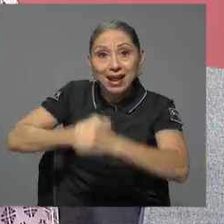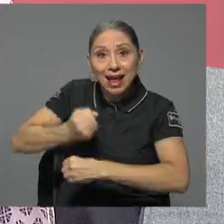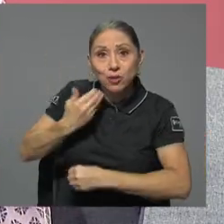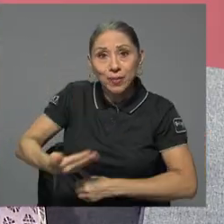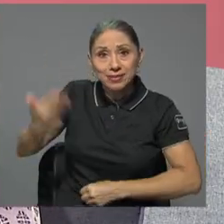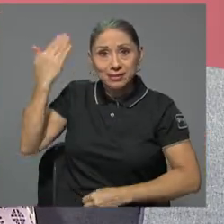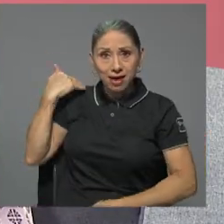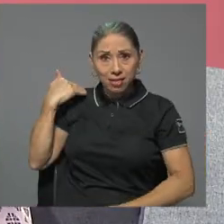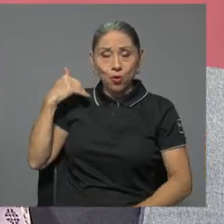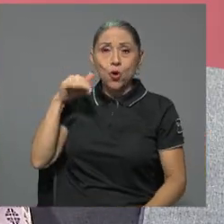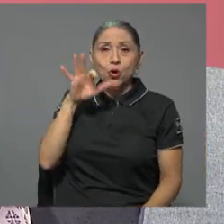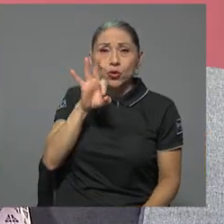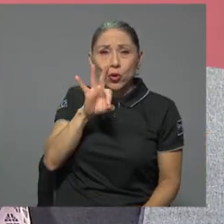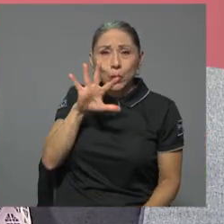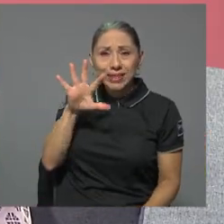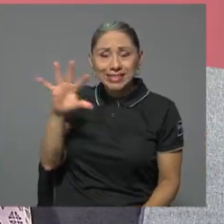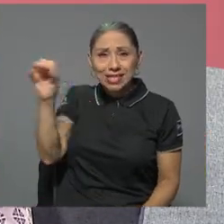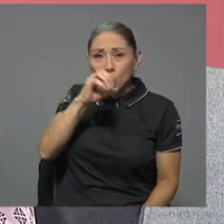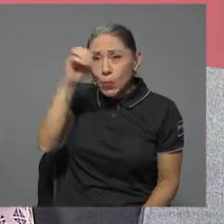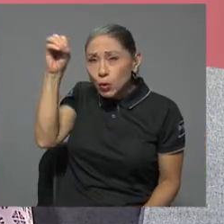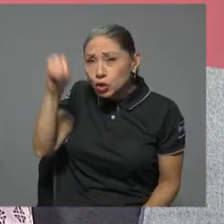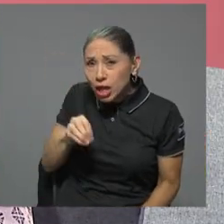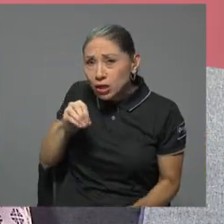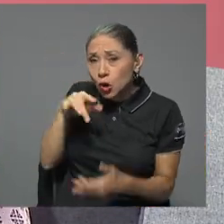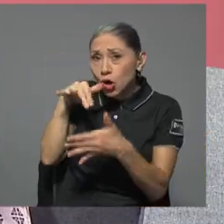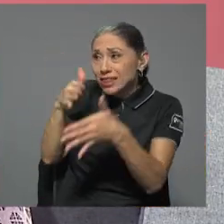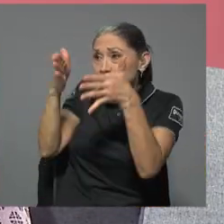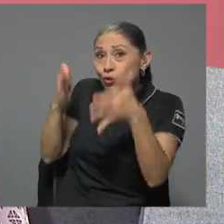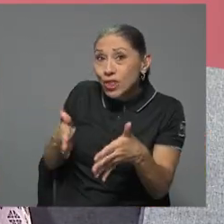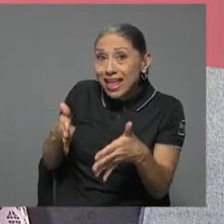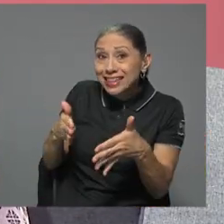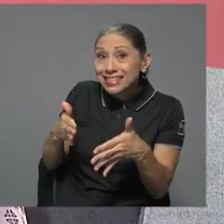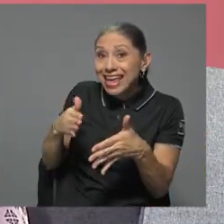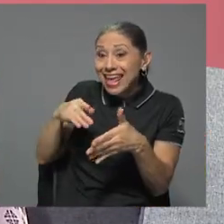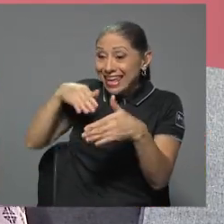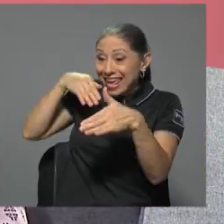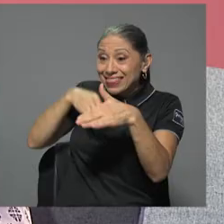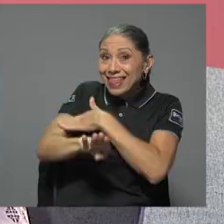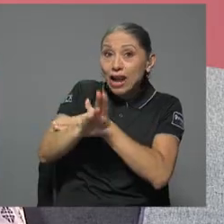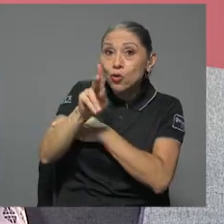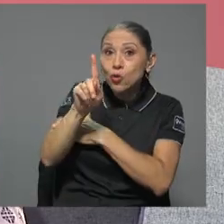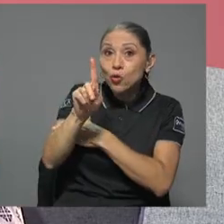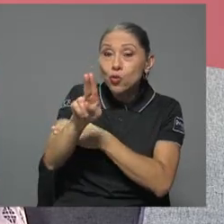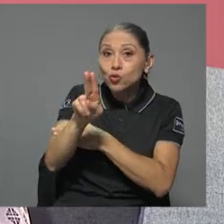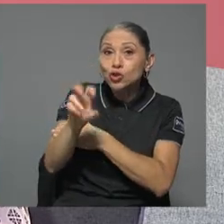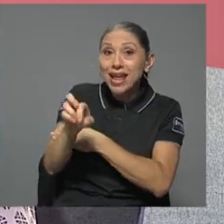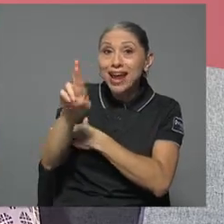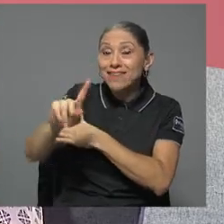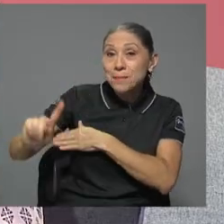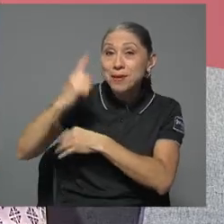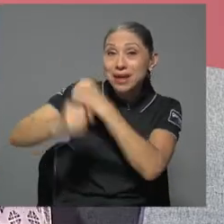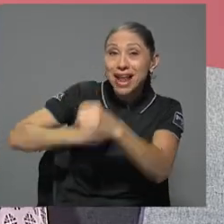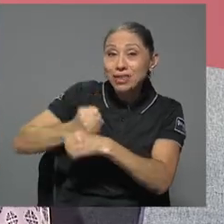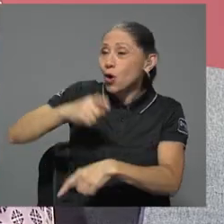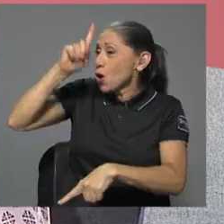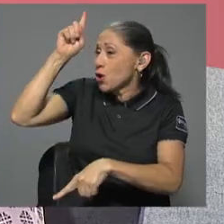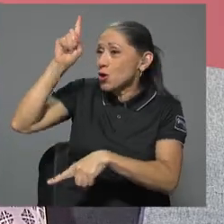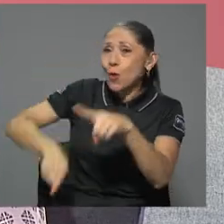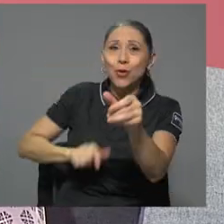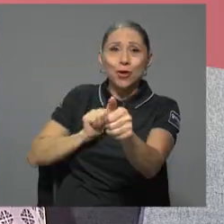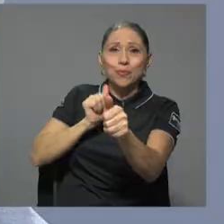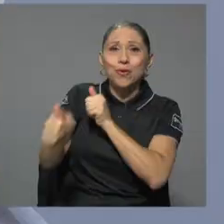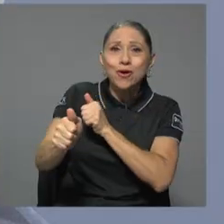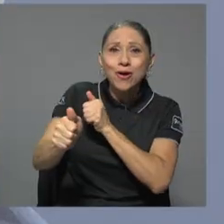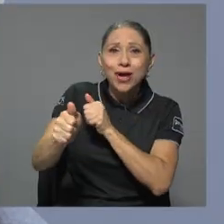el 95% de los estudiantes de primer ingreso a la usr no pudieron aprobar en la prueba de matemática del día